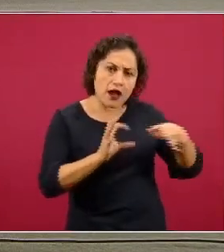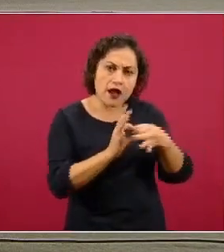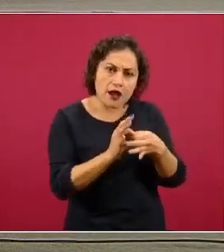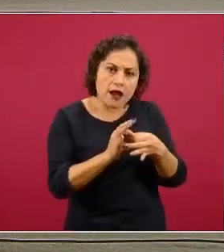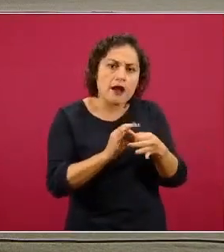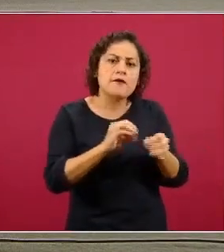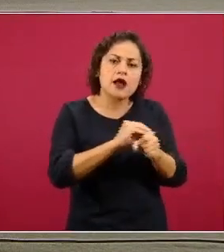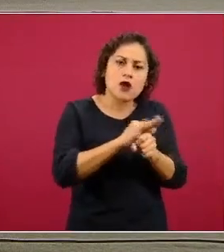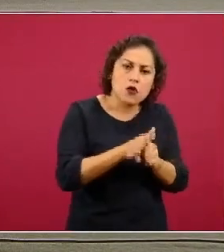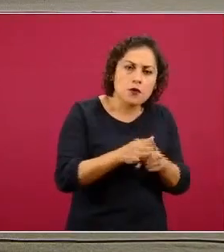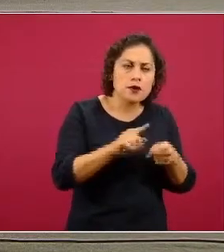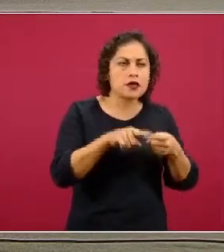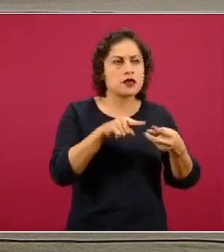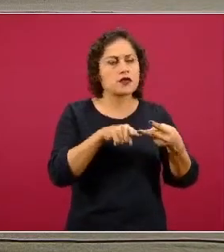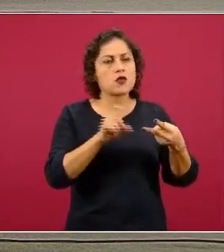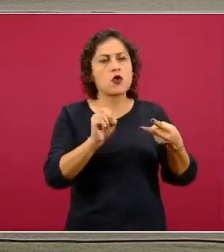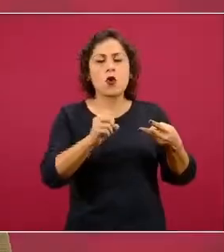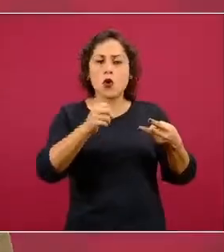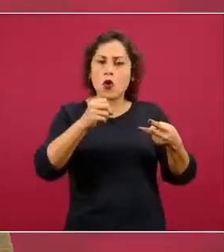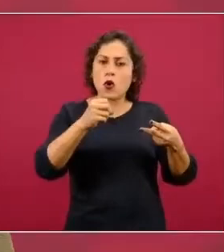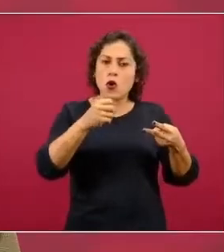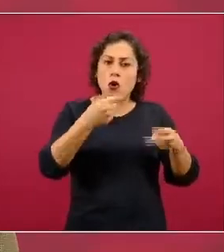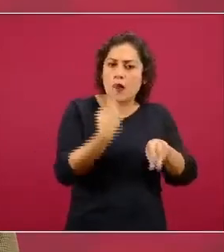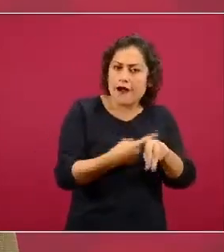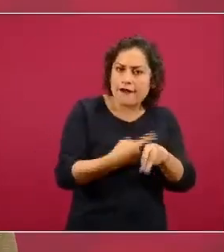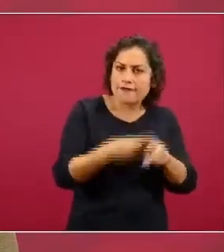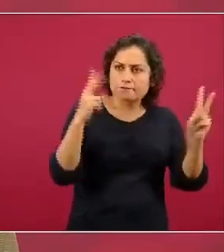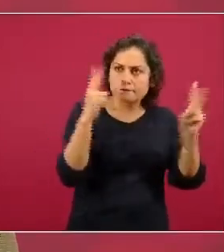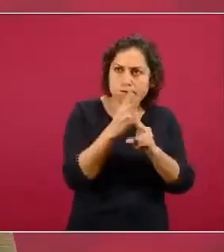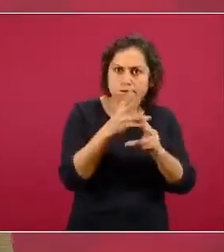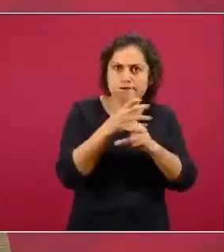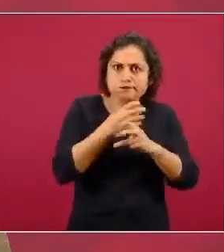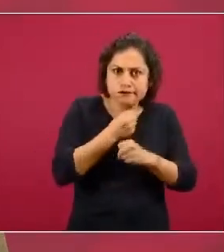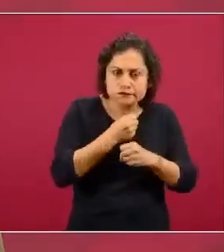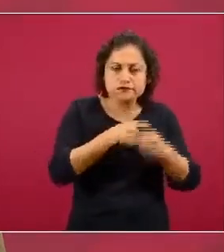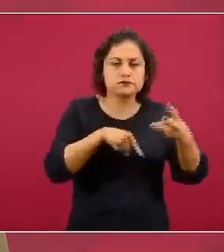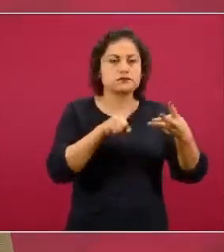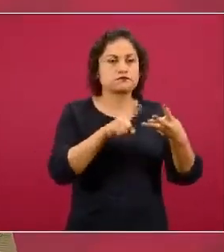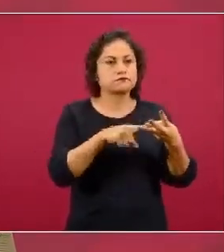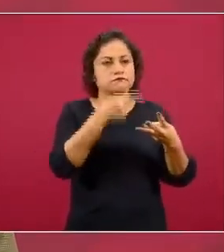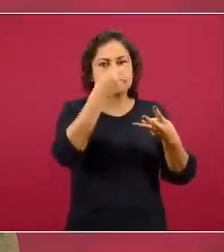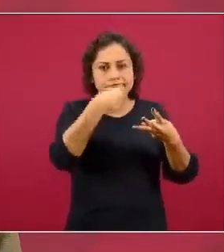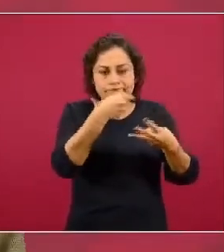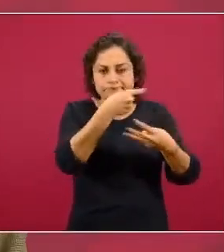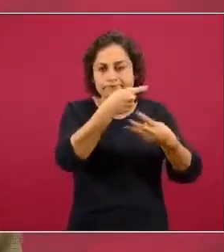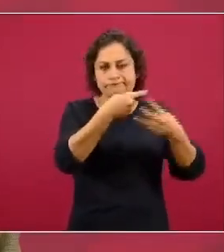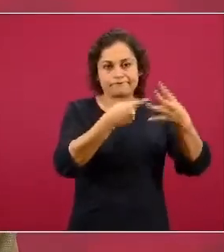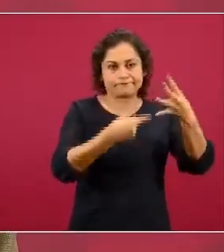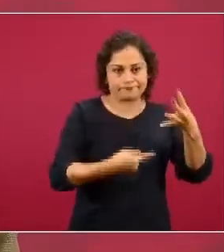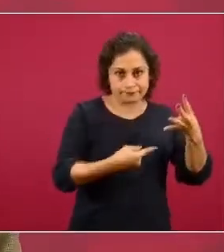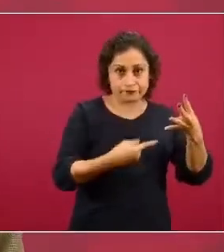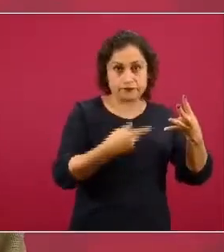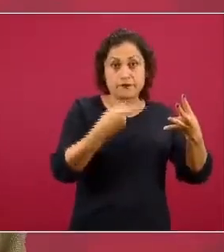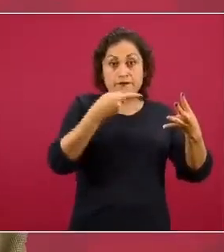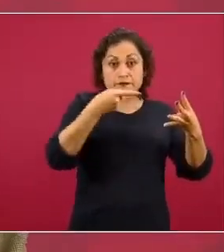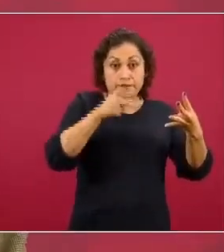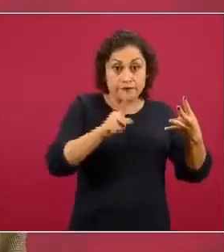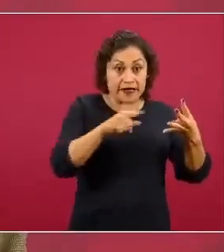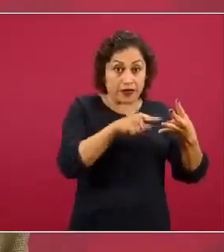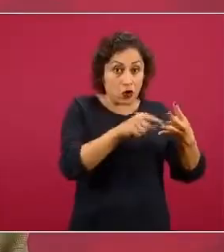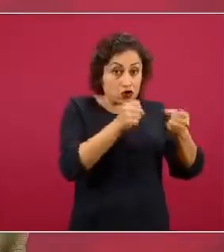infección respiratoria, que puede ser COVID, pero que de ahí a qué es, todavía hay un proceso de